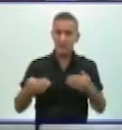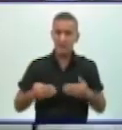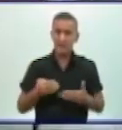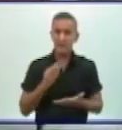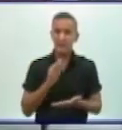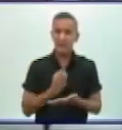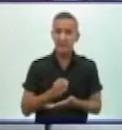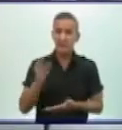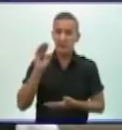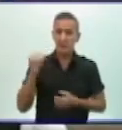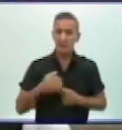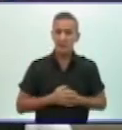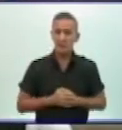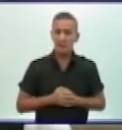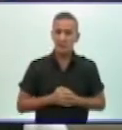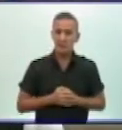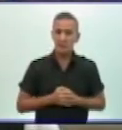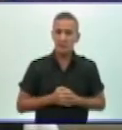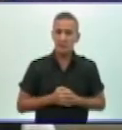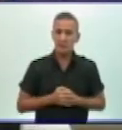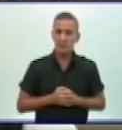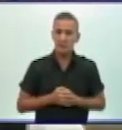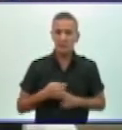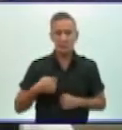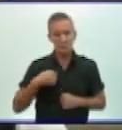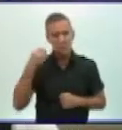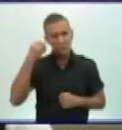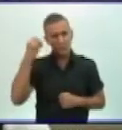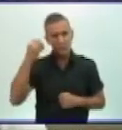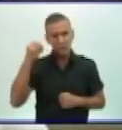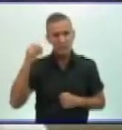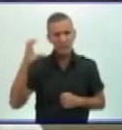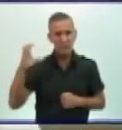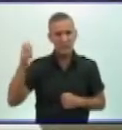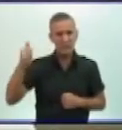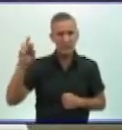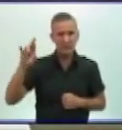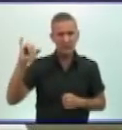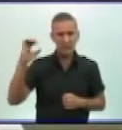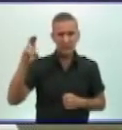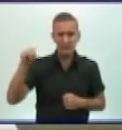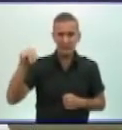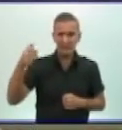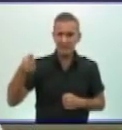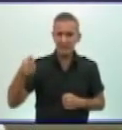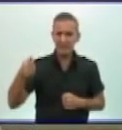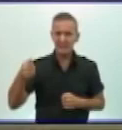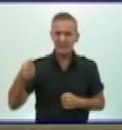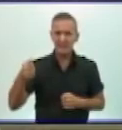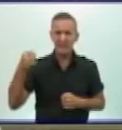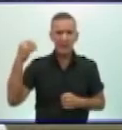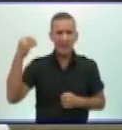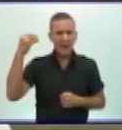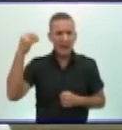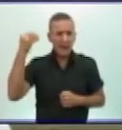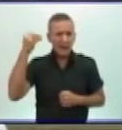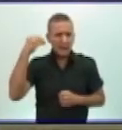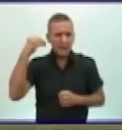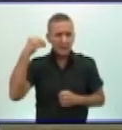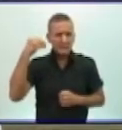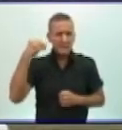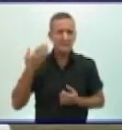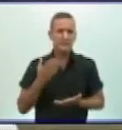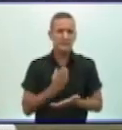les merece esta actitud? Profe, yo creo que Karina tiene una mala opinión de su sentido de escuela. Porque en la escuela, además de